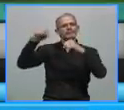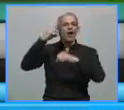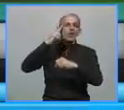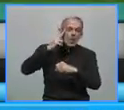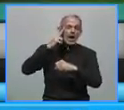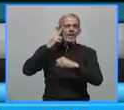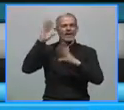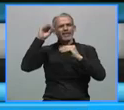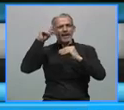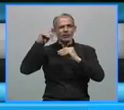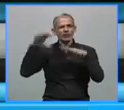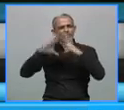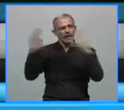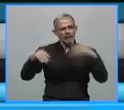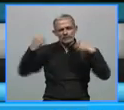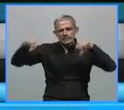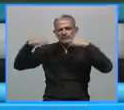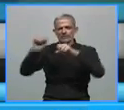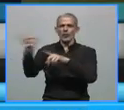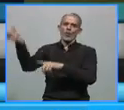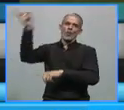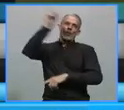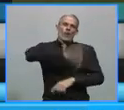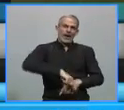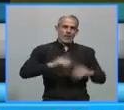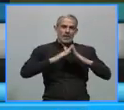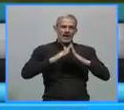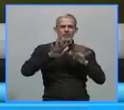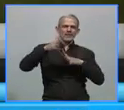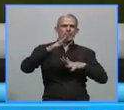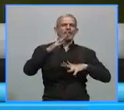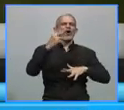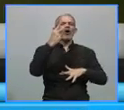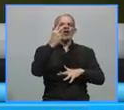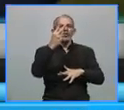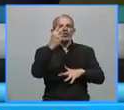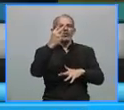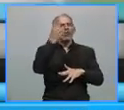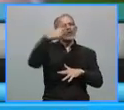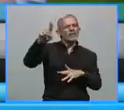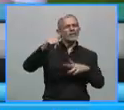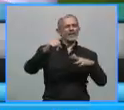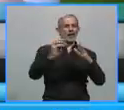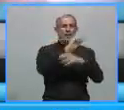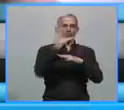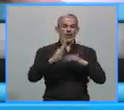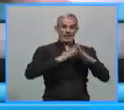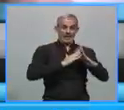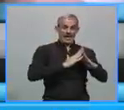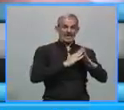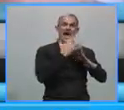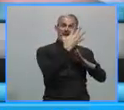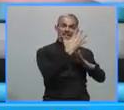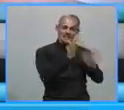y de ahí de ahí estoy volviendo tipo do 12 colectivo 1 y Med de mi casa y a las 5 otra vez